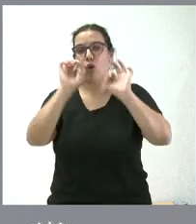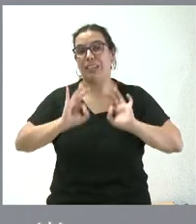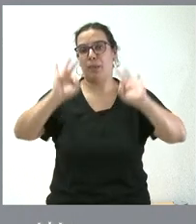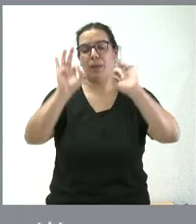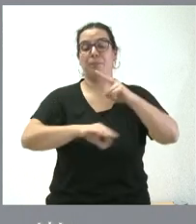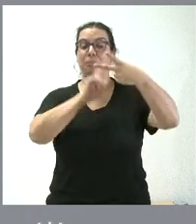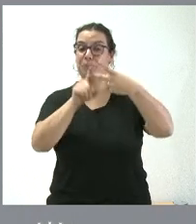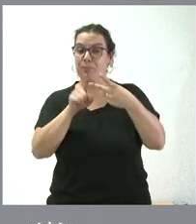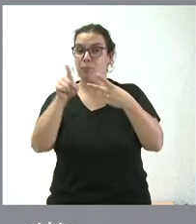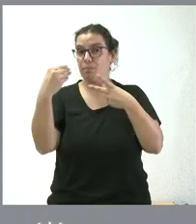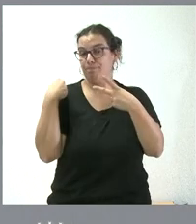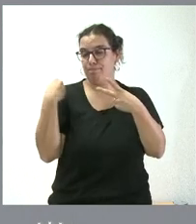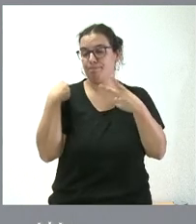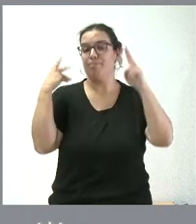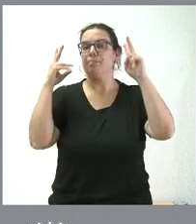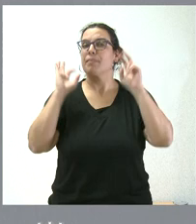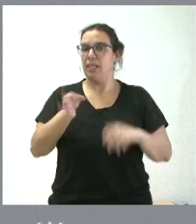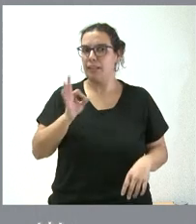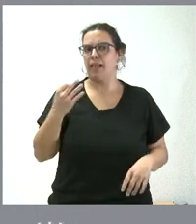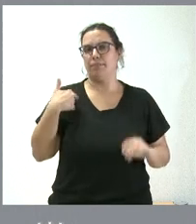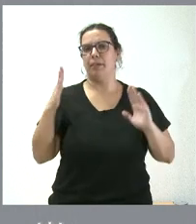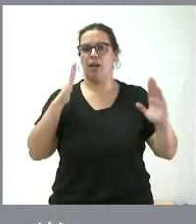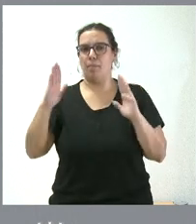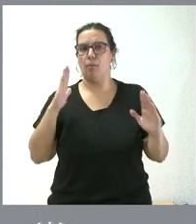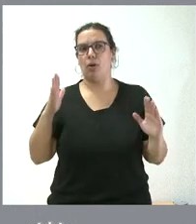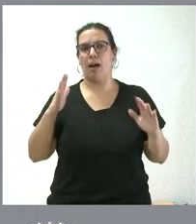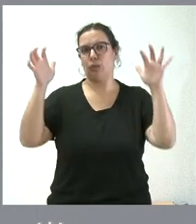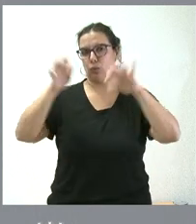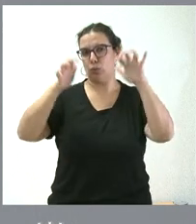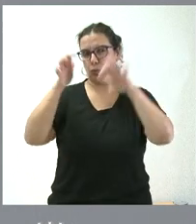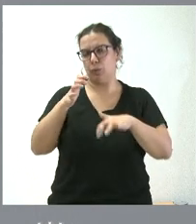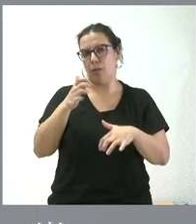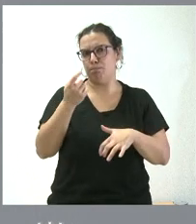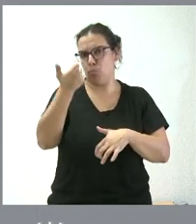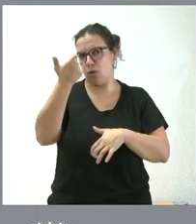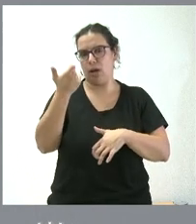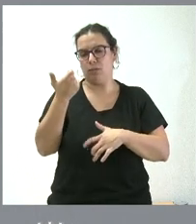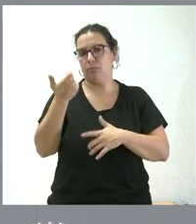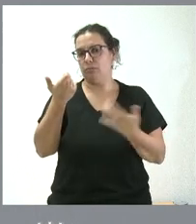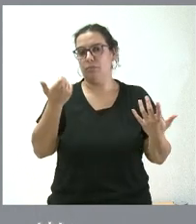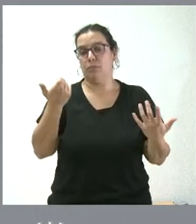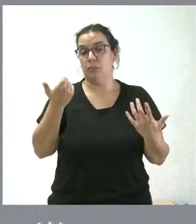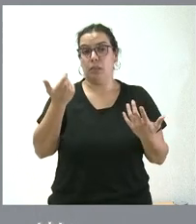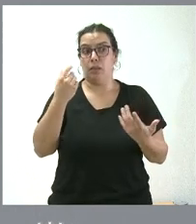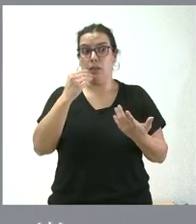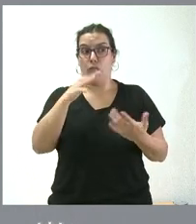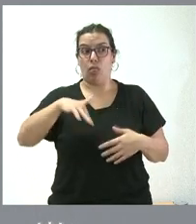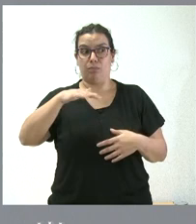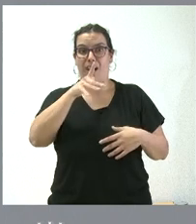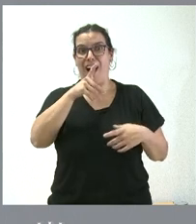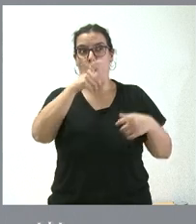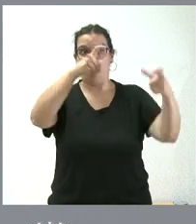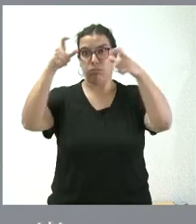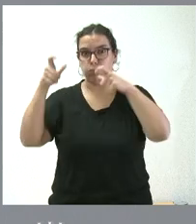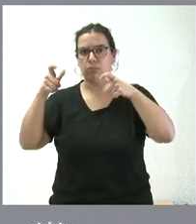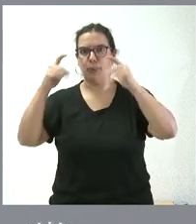segundo ámbito que usted me señala Es verdad que llevamos una época de escasez de lluvia notable y que muchos de los espacios acuáticos de nuestra comunidad Autónoma